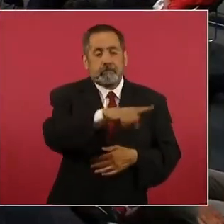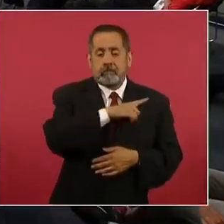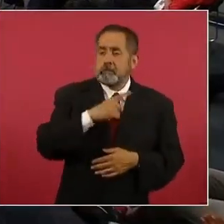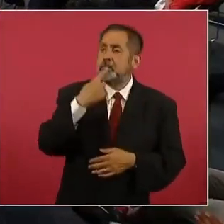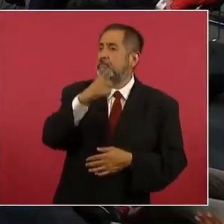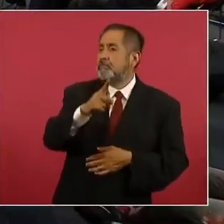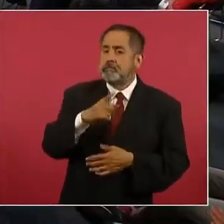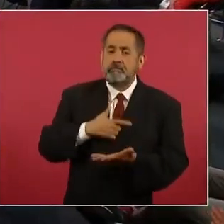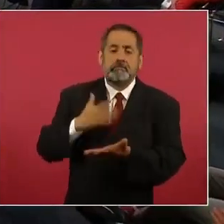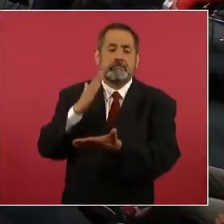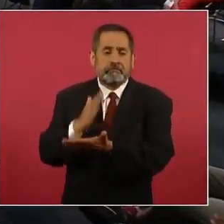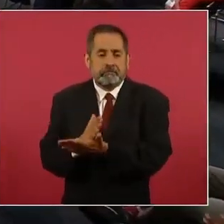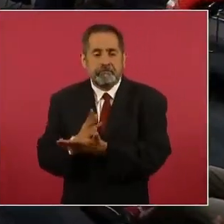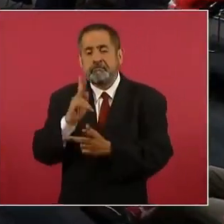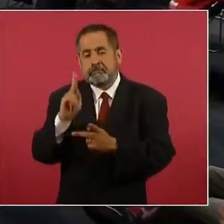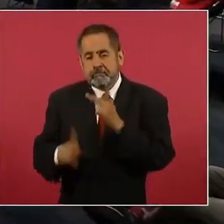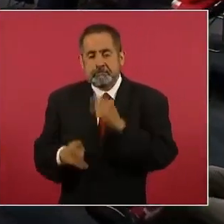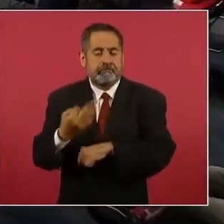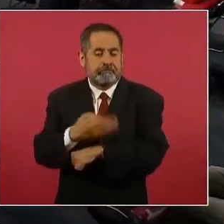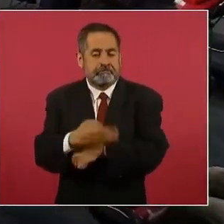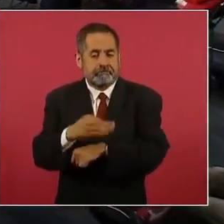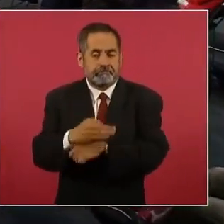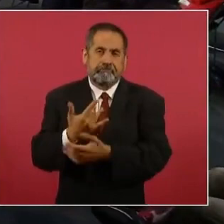esos proyectos que finalmente